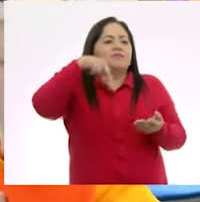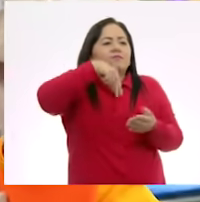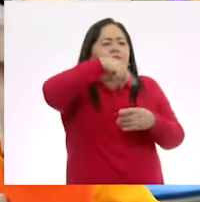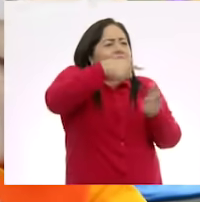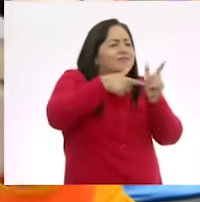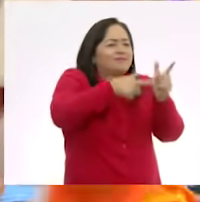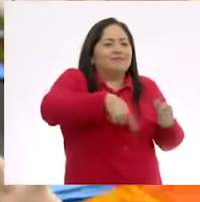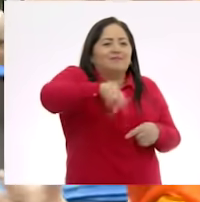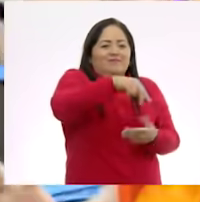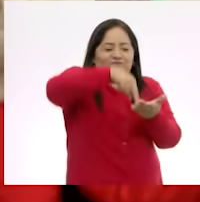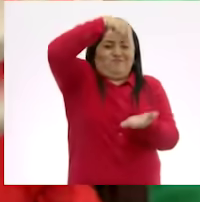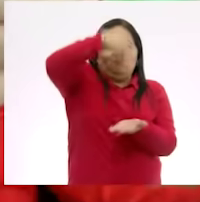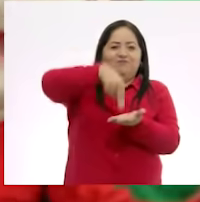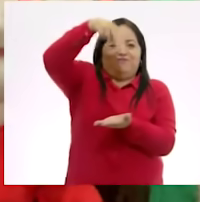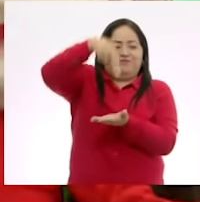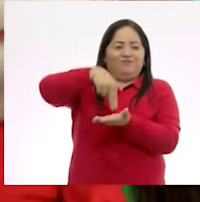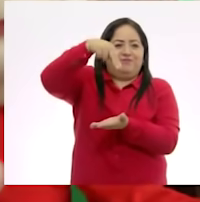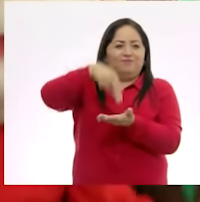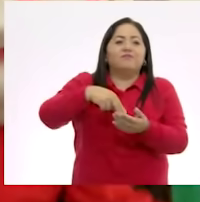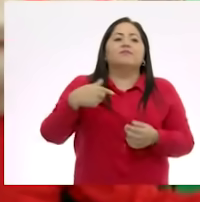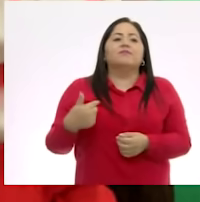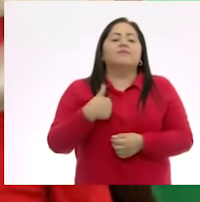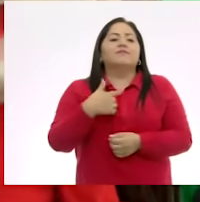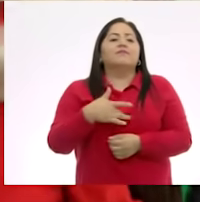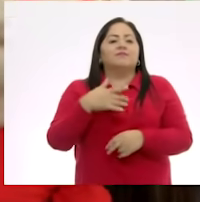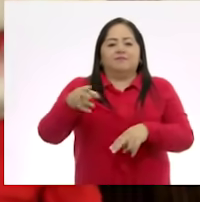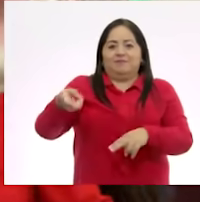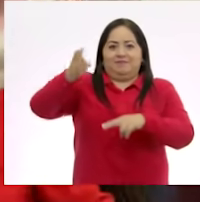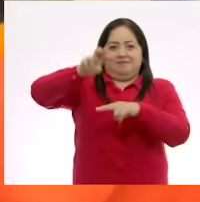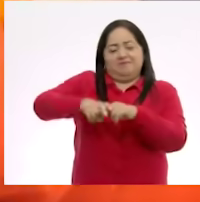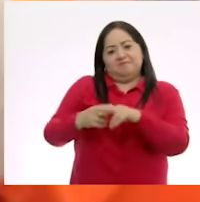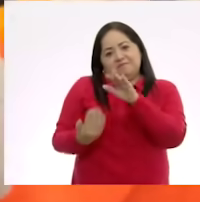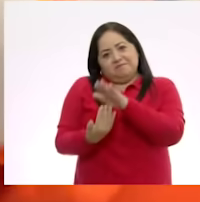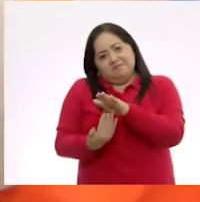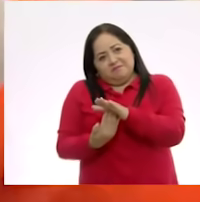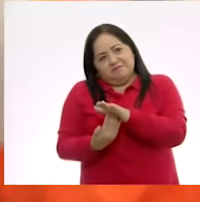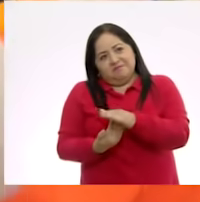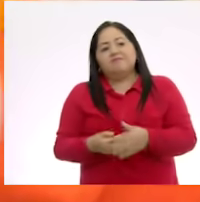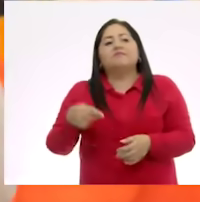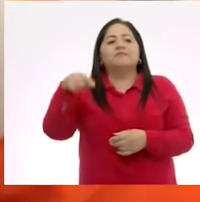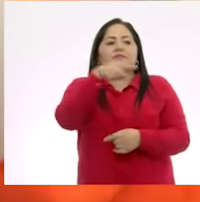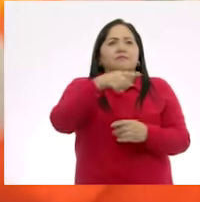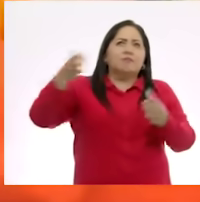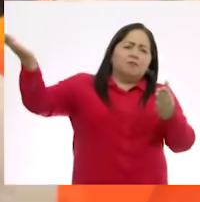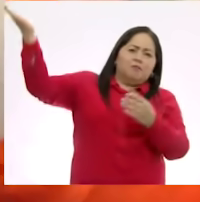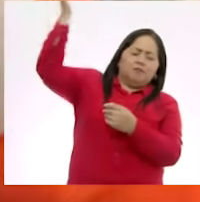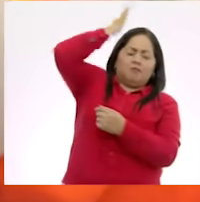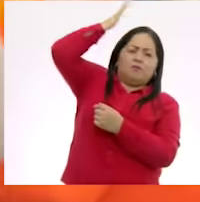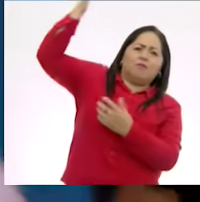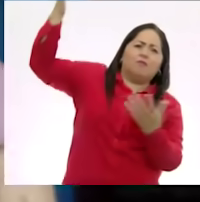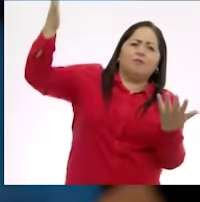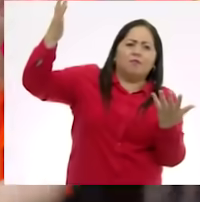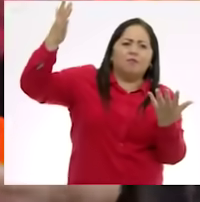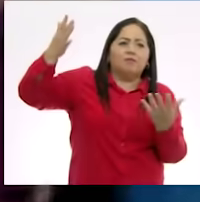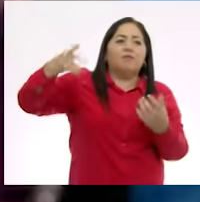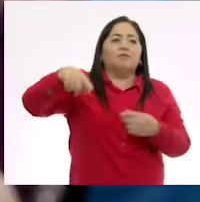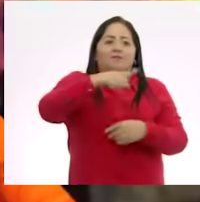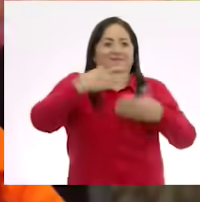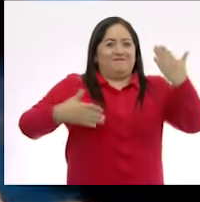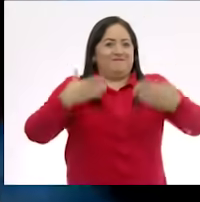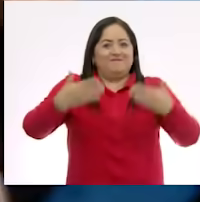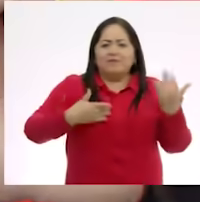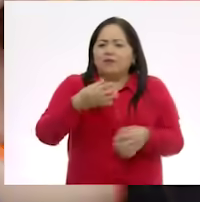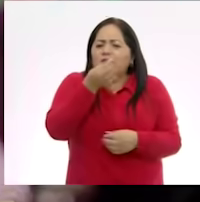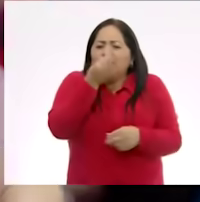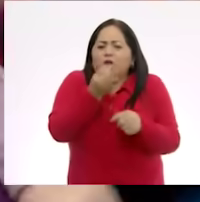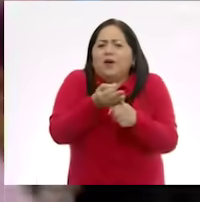escalas a probar el brincolín. Nadie está sentado en la mesa. Y alguien me cayó en la cabeza. Y la diversión